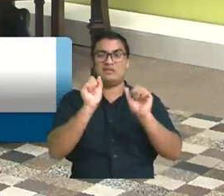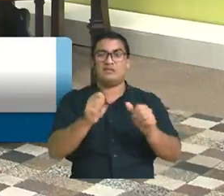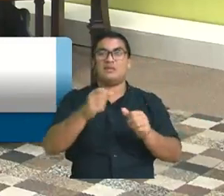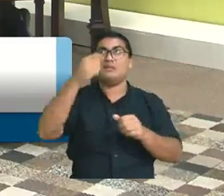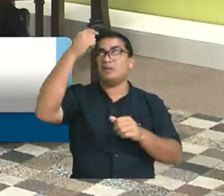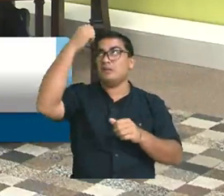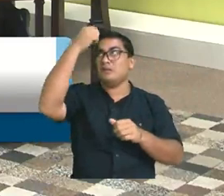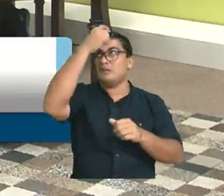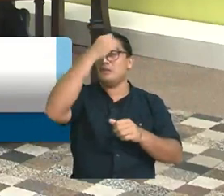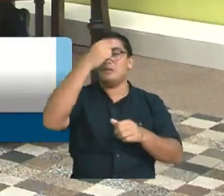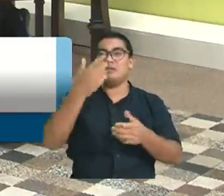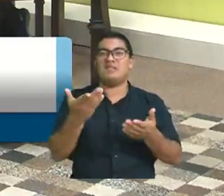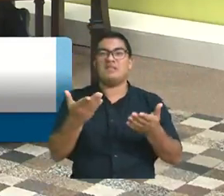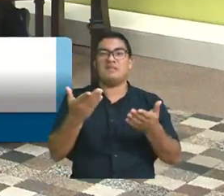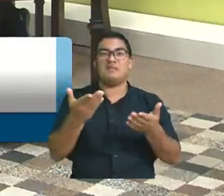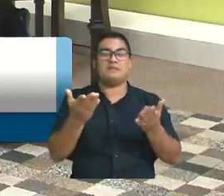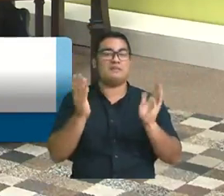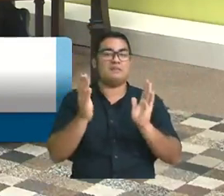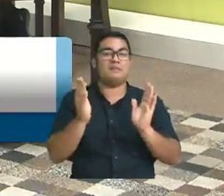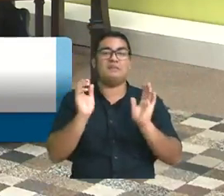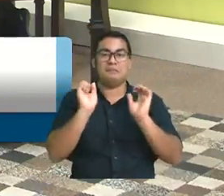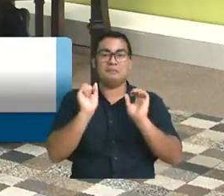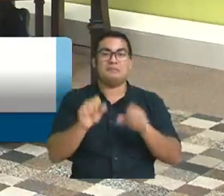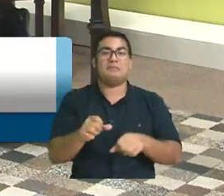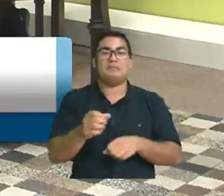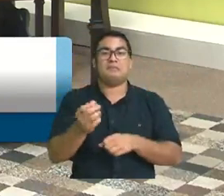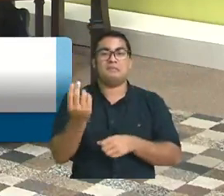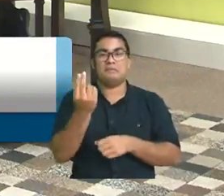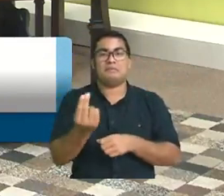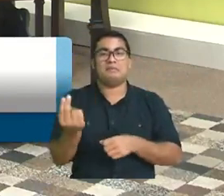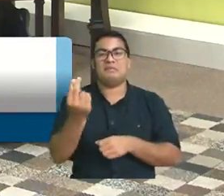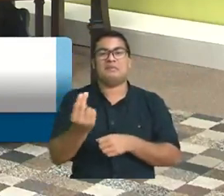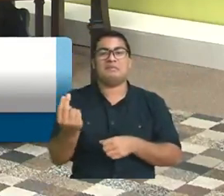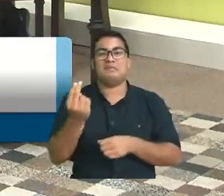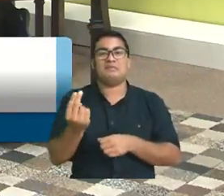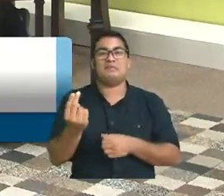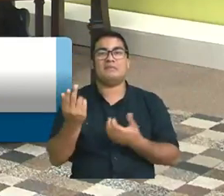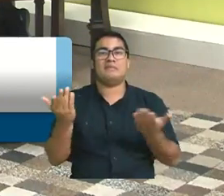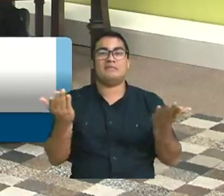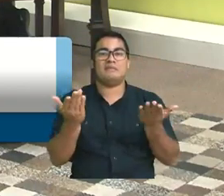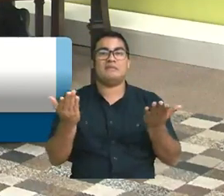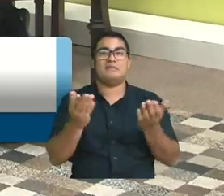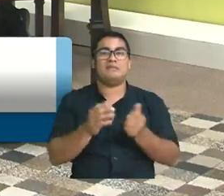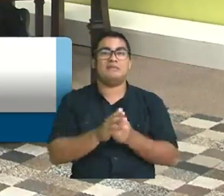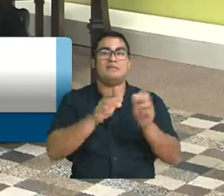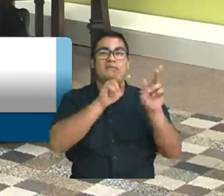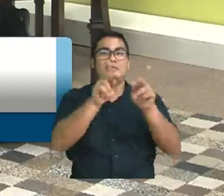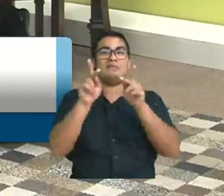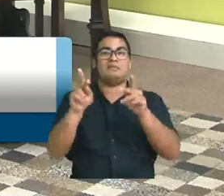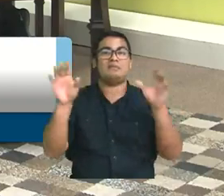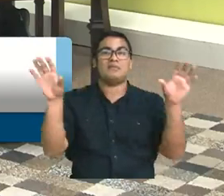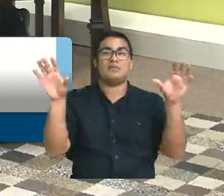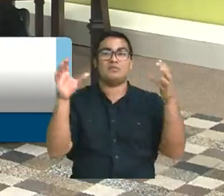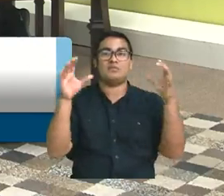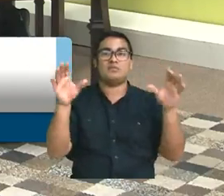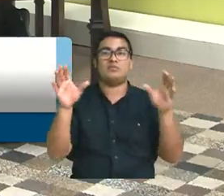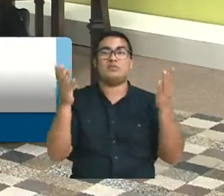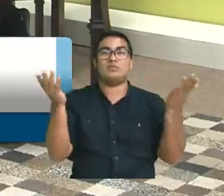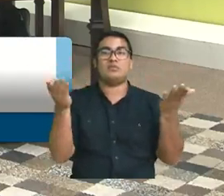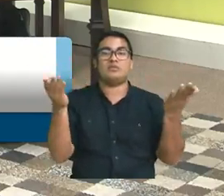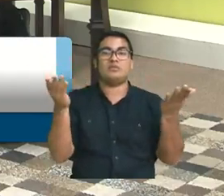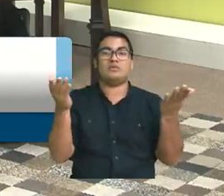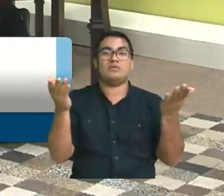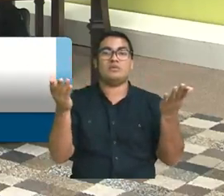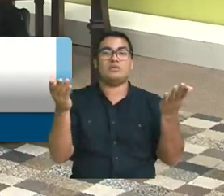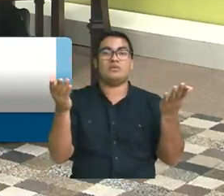lubricante antes de ser diagnosticados como ojo seco. Pacientes que están en aire acondicionado, se recomienda pues de que salgan con frecuencia